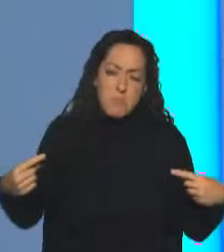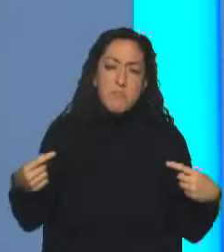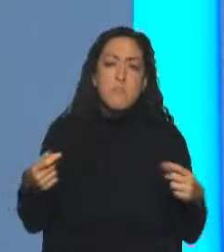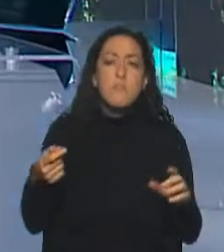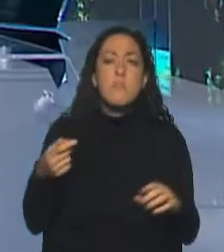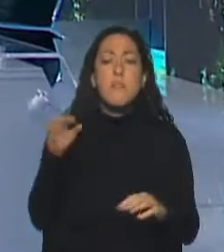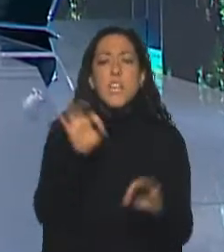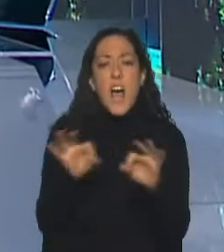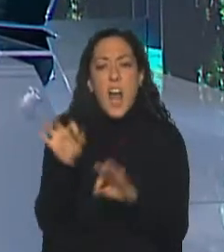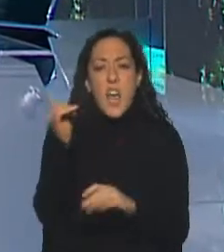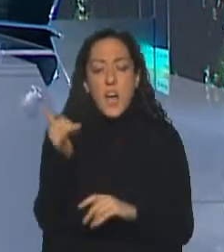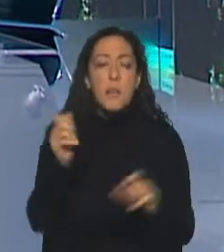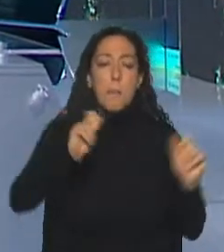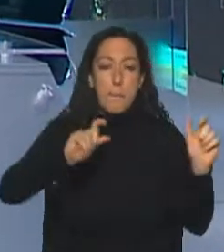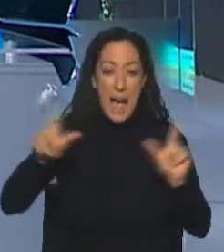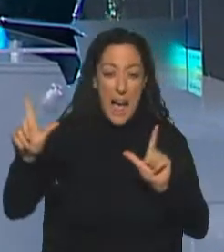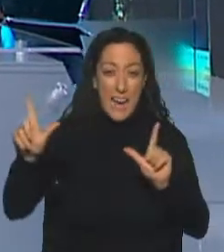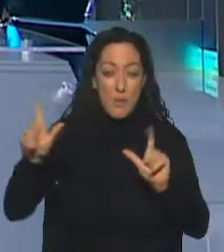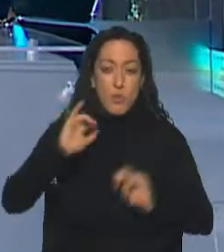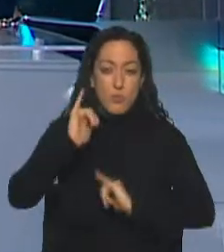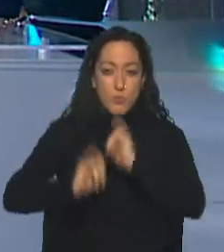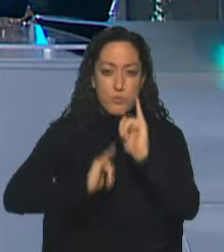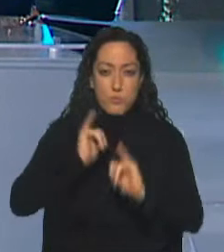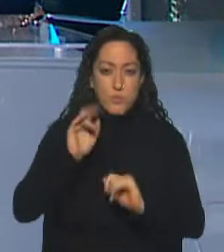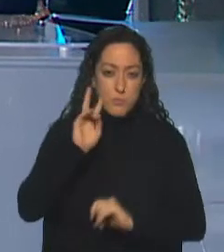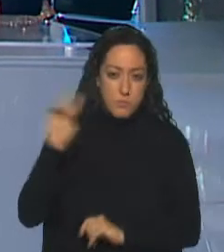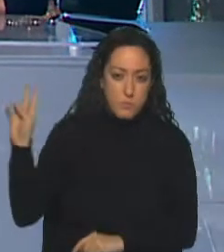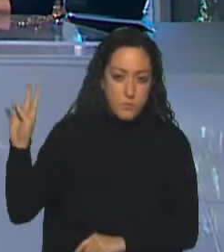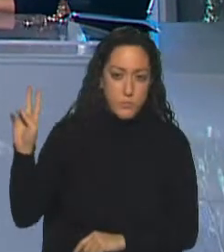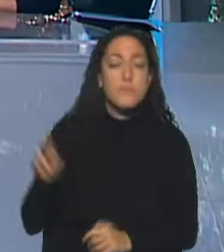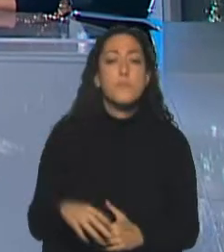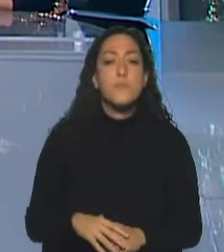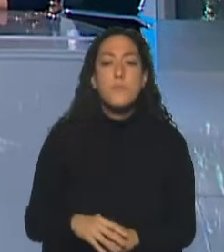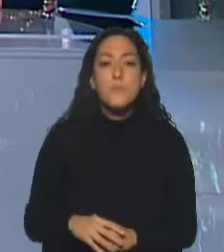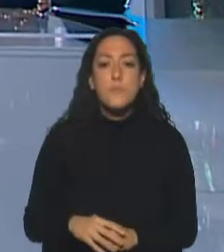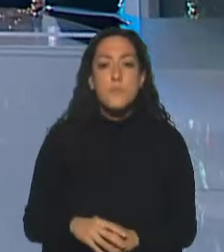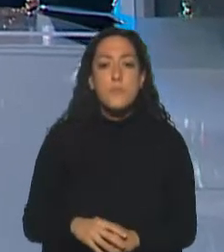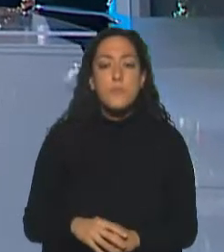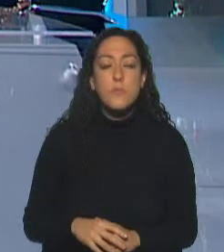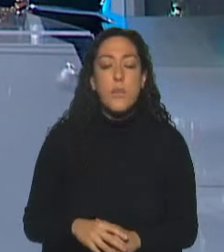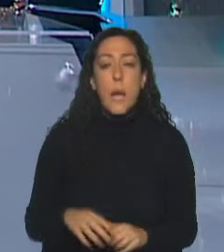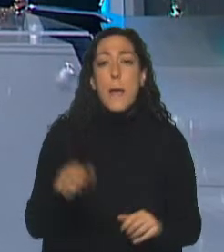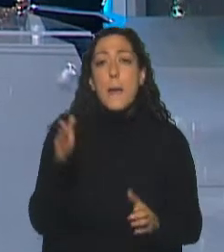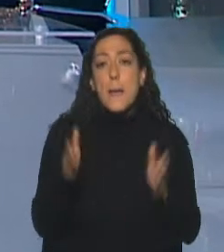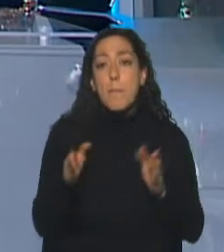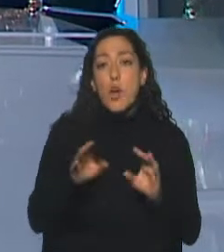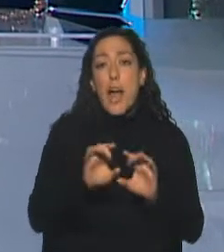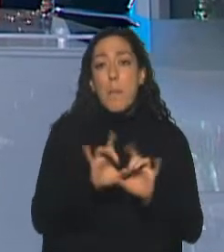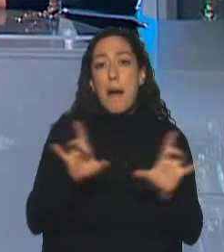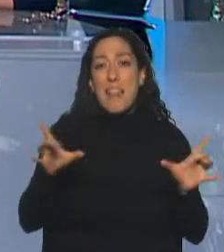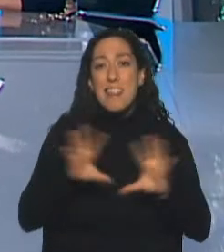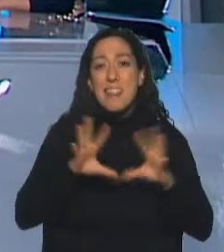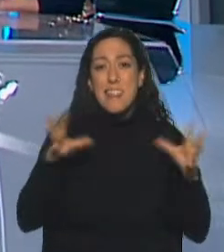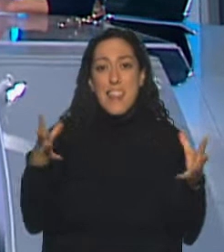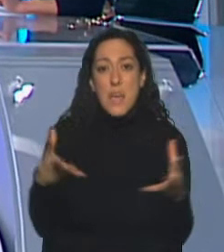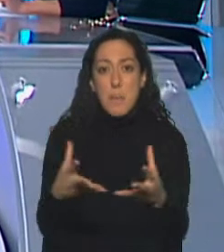mientras Exactamente Bueno esto se Incluso se incrementó durante la pandemia por entre